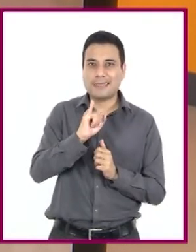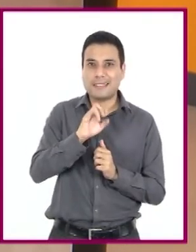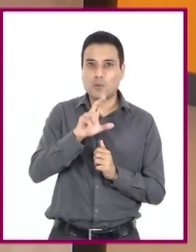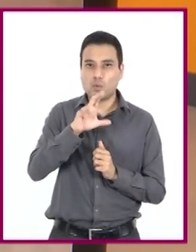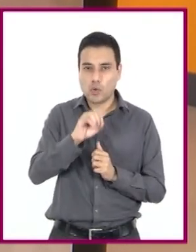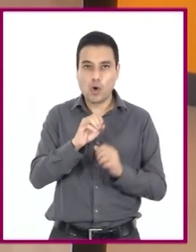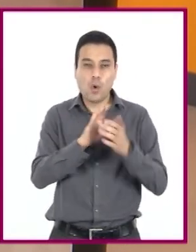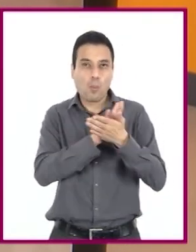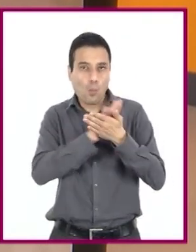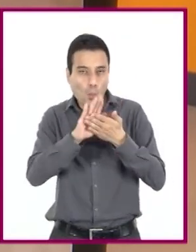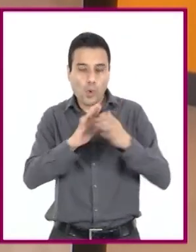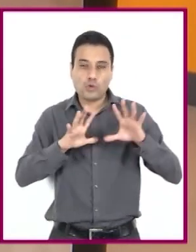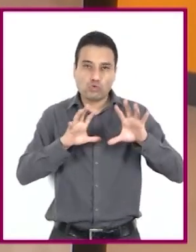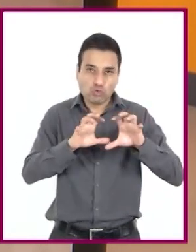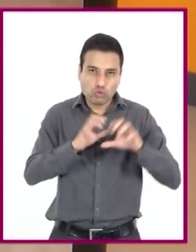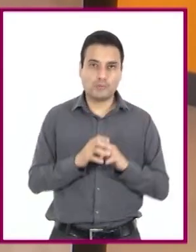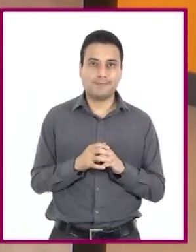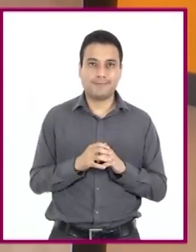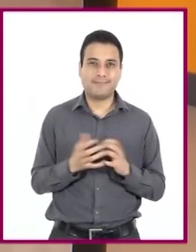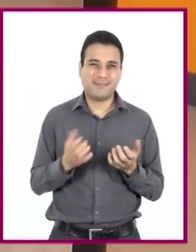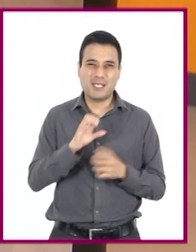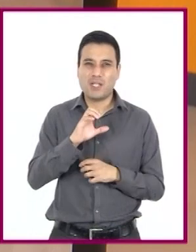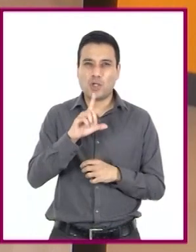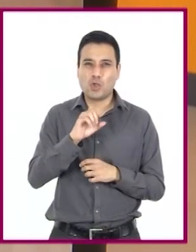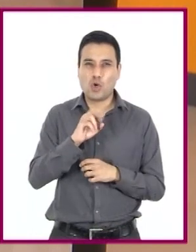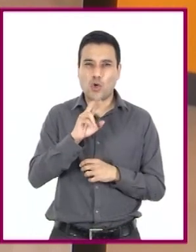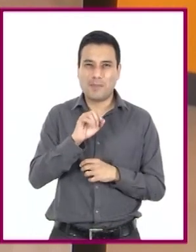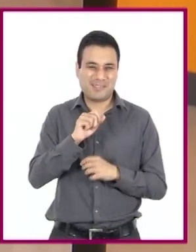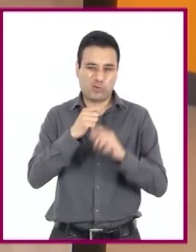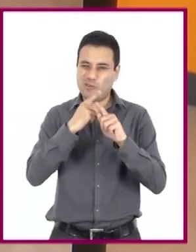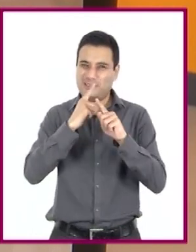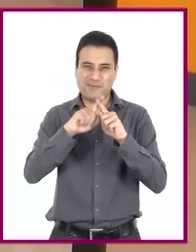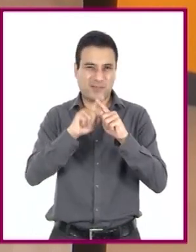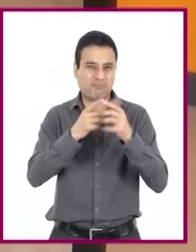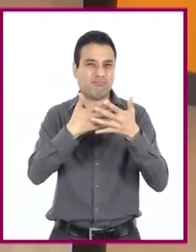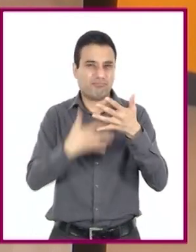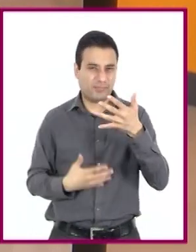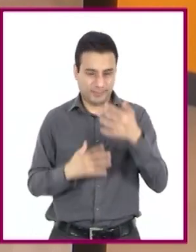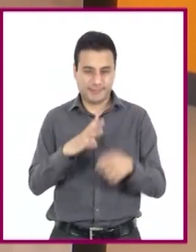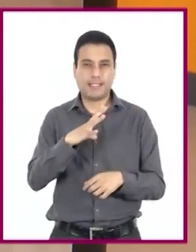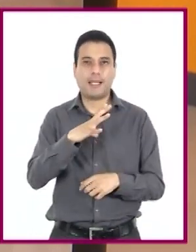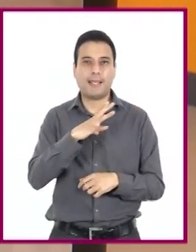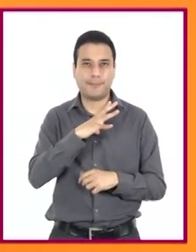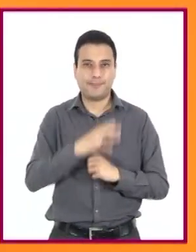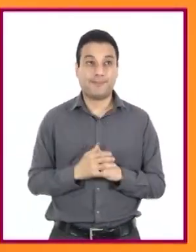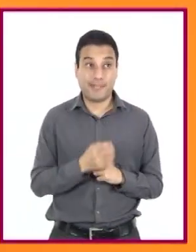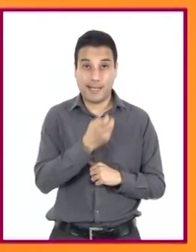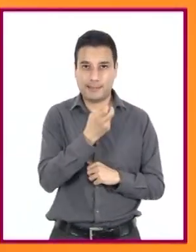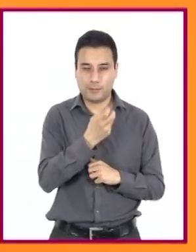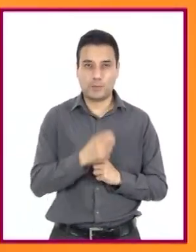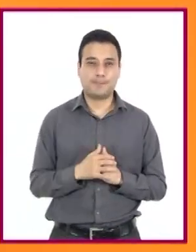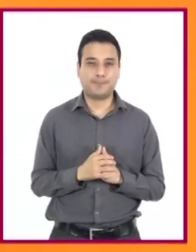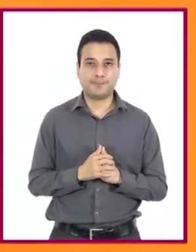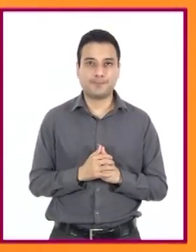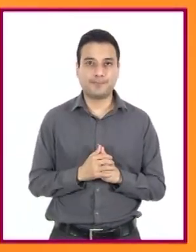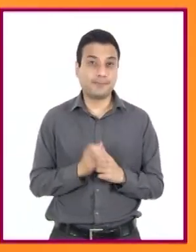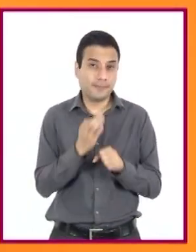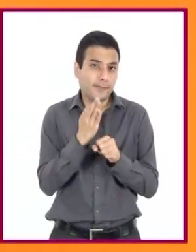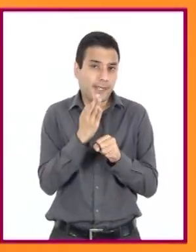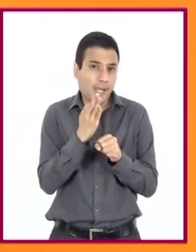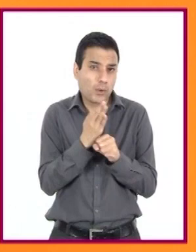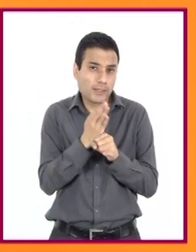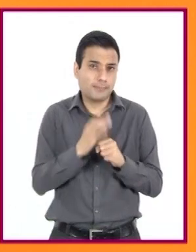rugoso, mitocondrias, cloroplastos, entre otros. Así es, profesora. Hoy en día